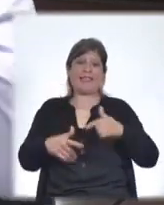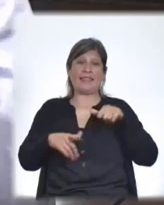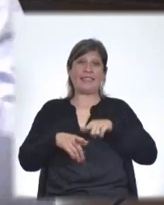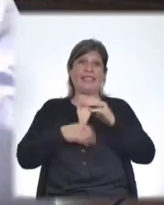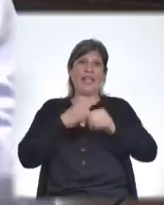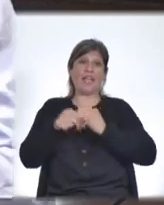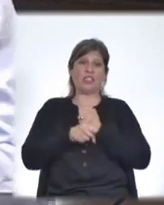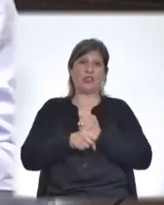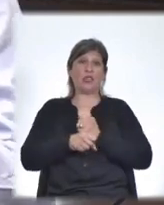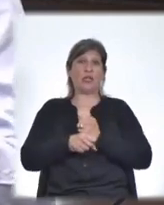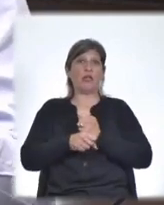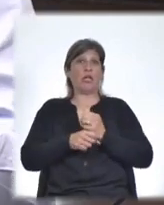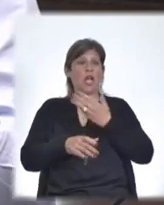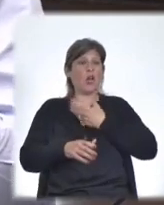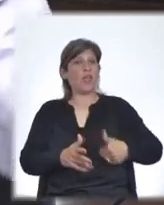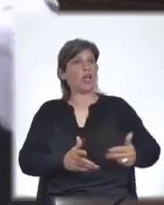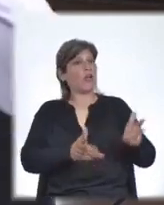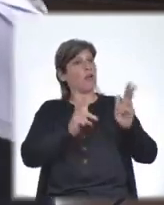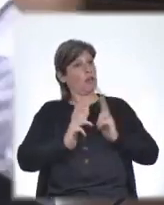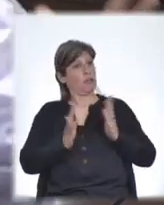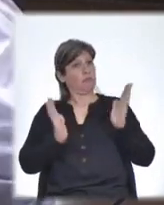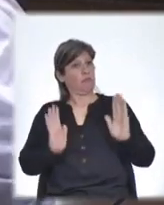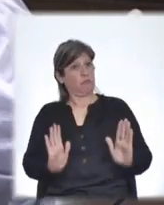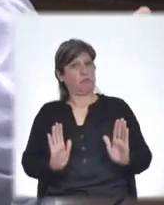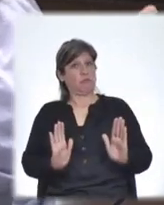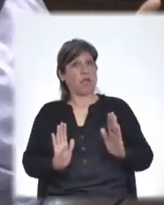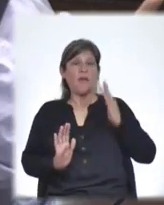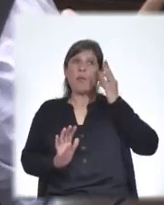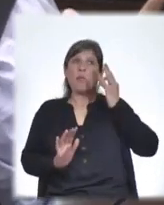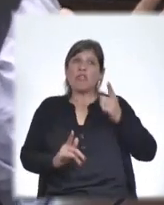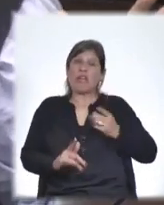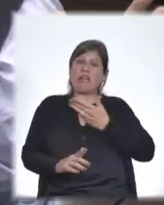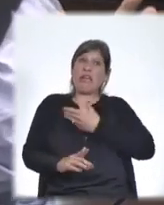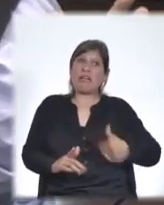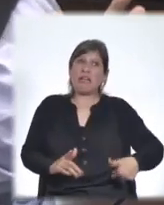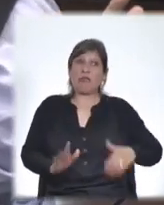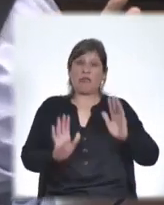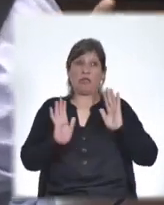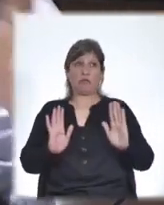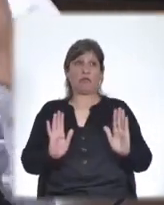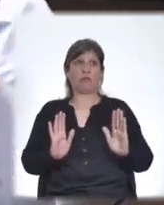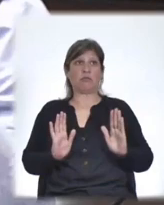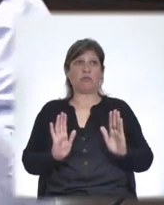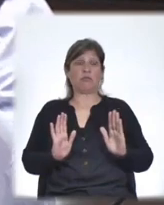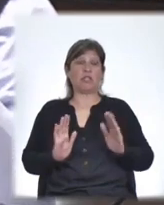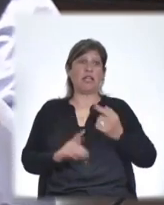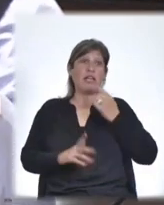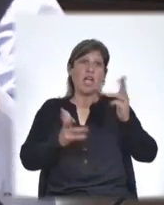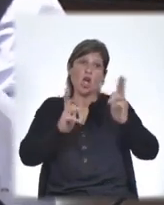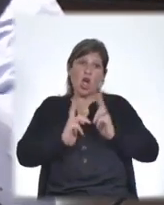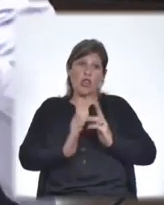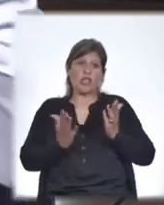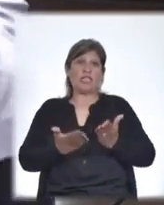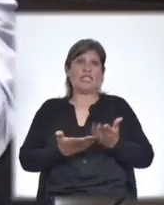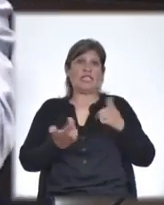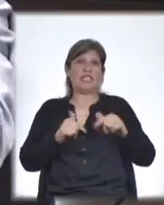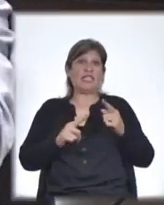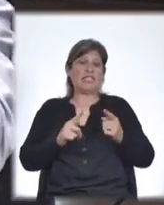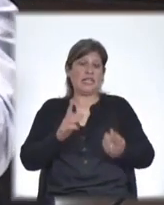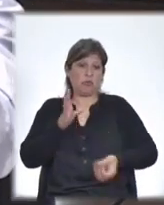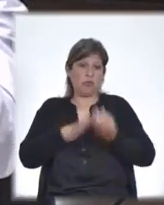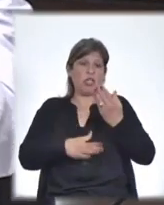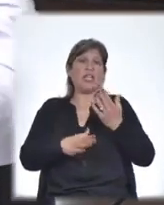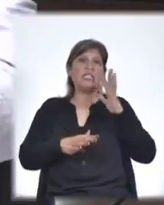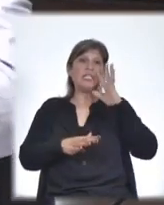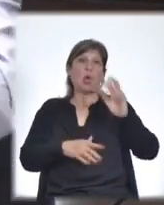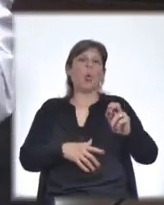decir, el gobierno nos dice, vamos a creer en el gobierno, señor presidente, el gobierno nos dice que va a crear 50.000 puestos